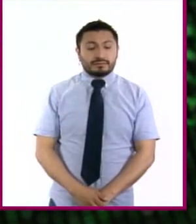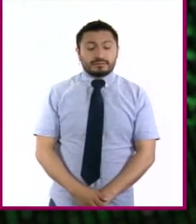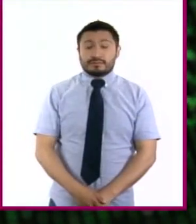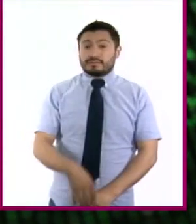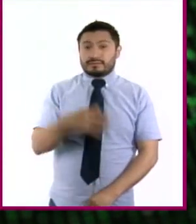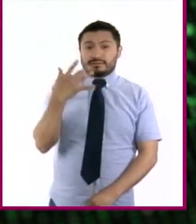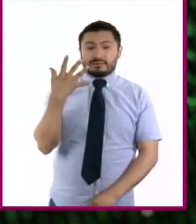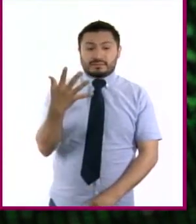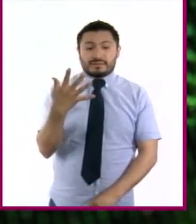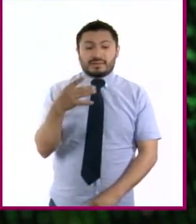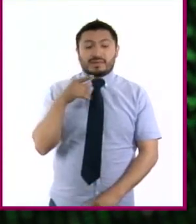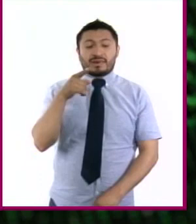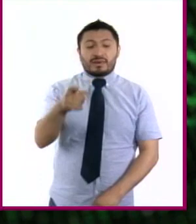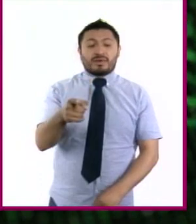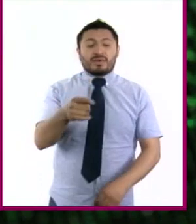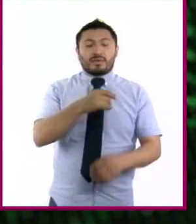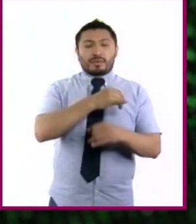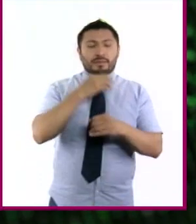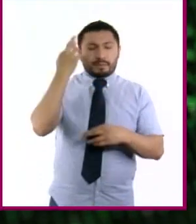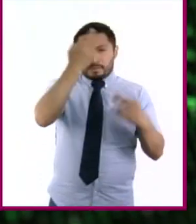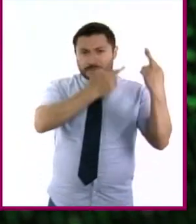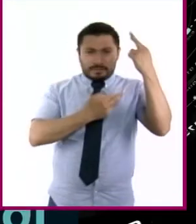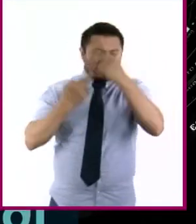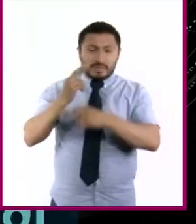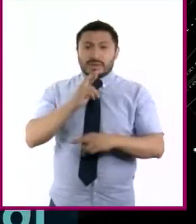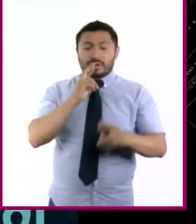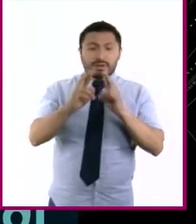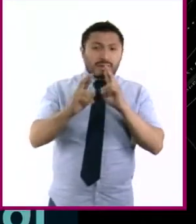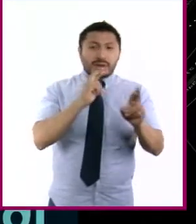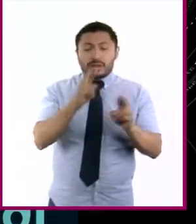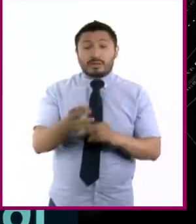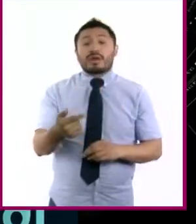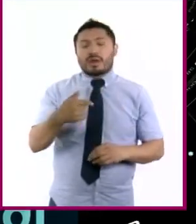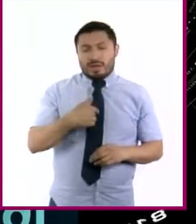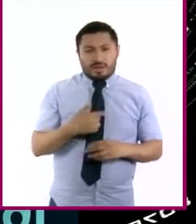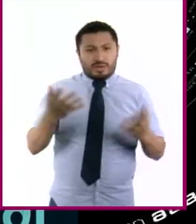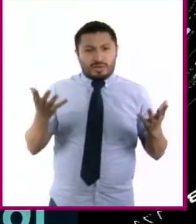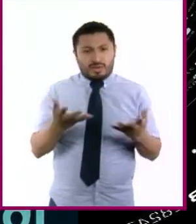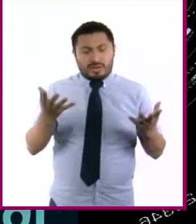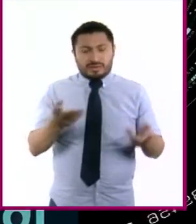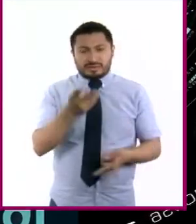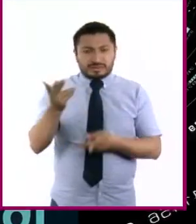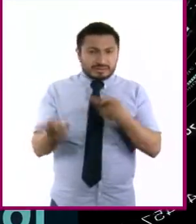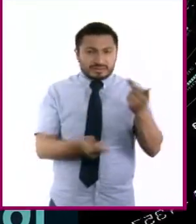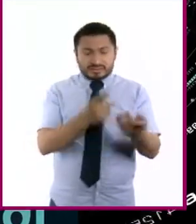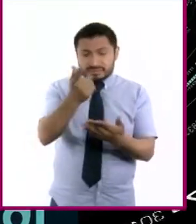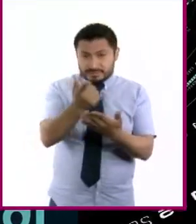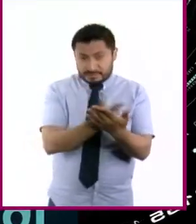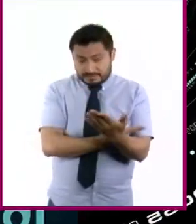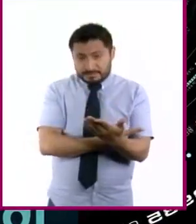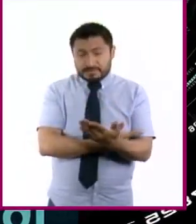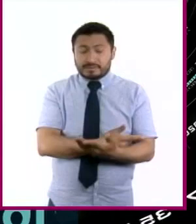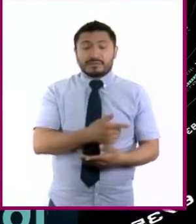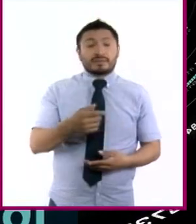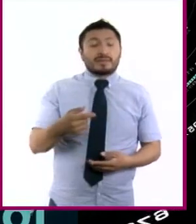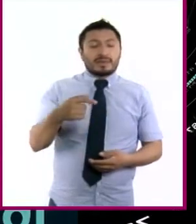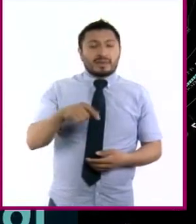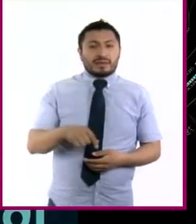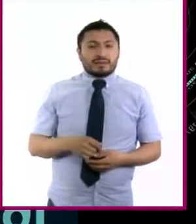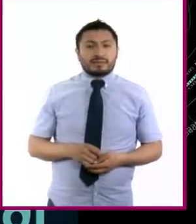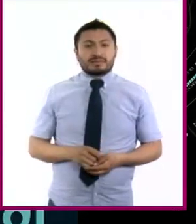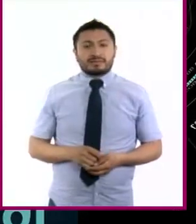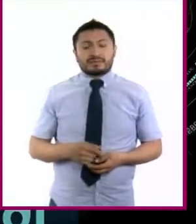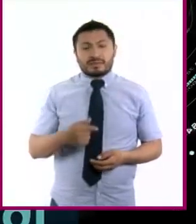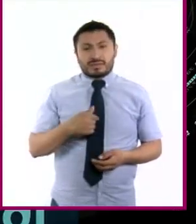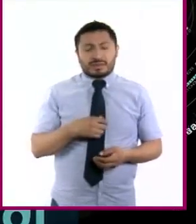5. Interpreta los resultados. Por supuesto que yo voy a generar el formulario, voy a compartir